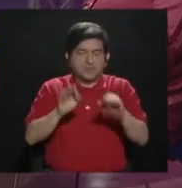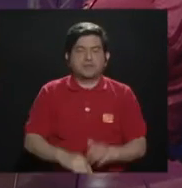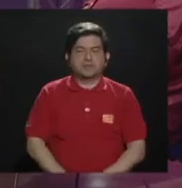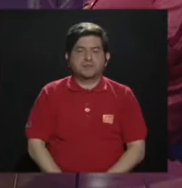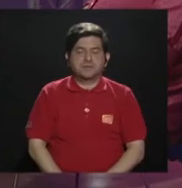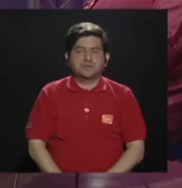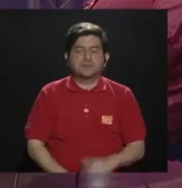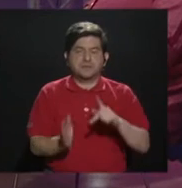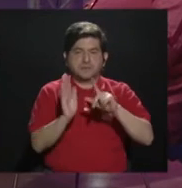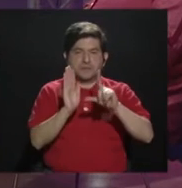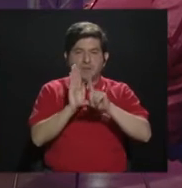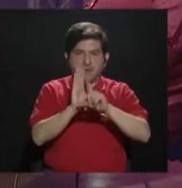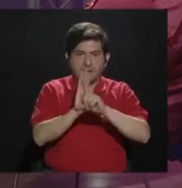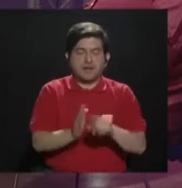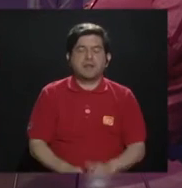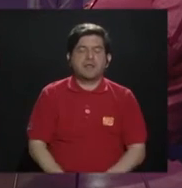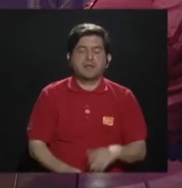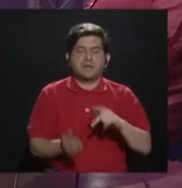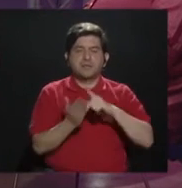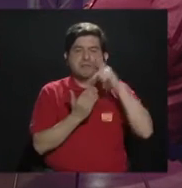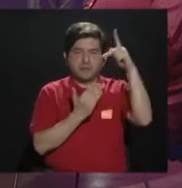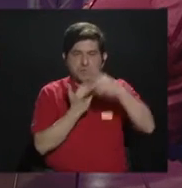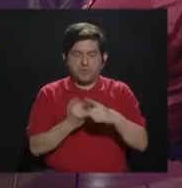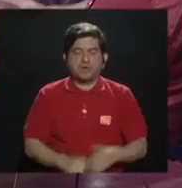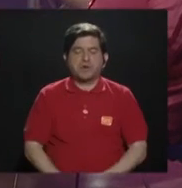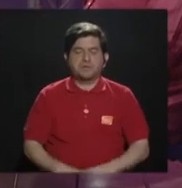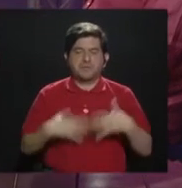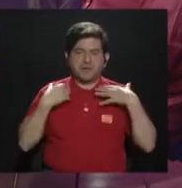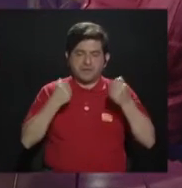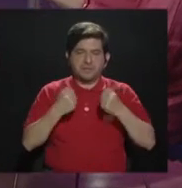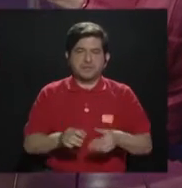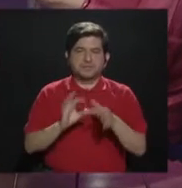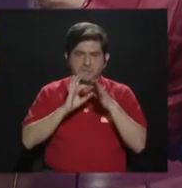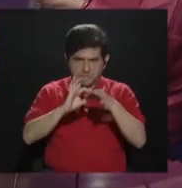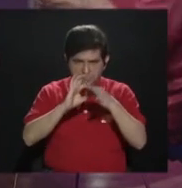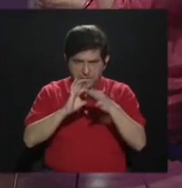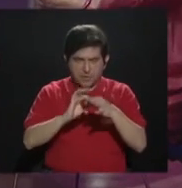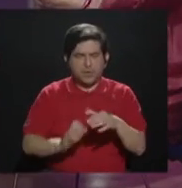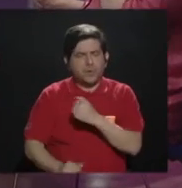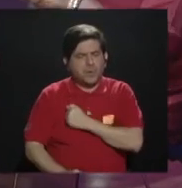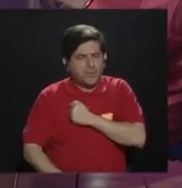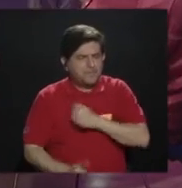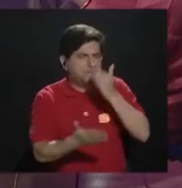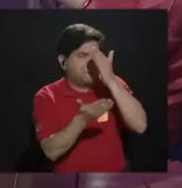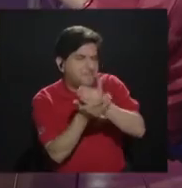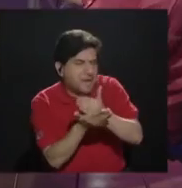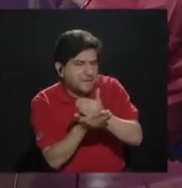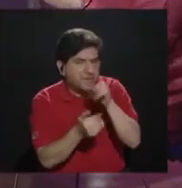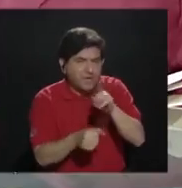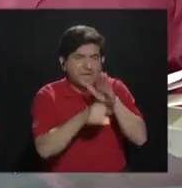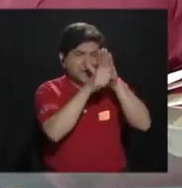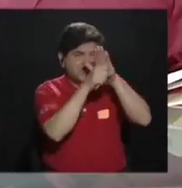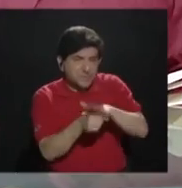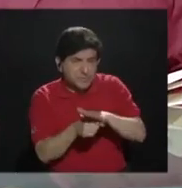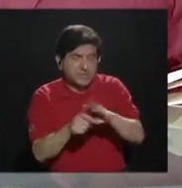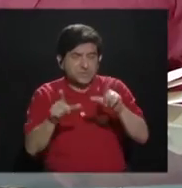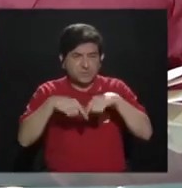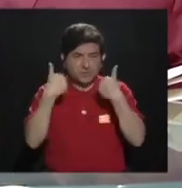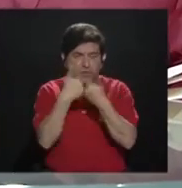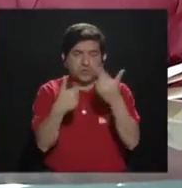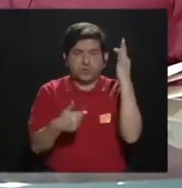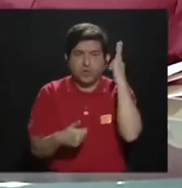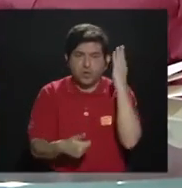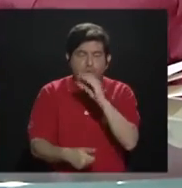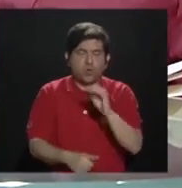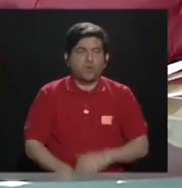que crea el programa de salud sexual y procreación responsable. Pero tiene que ver eso, perdóname que te interrumpa, ¿con la presión desde el movimiento de mujeres